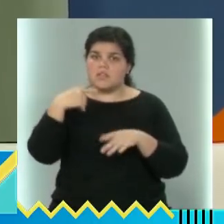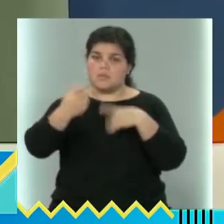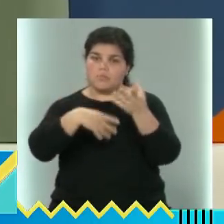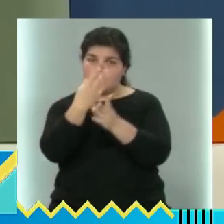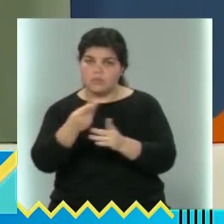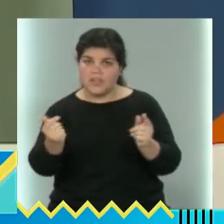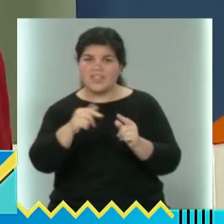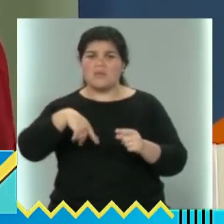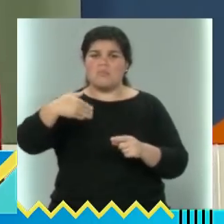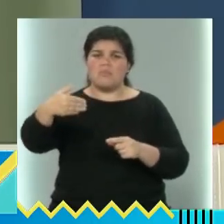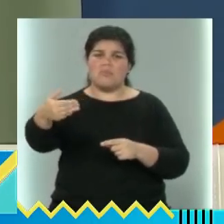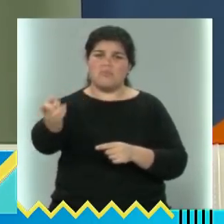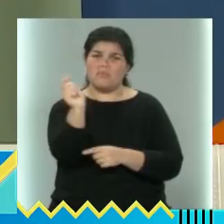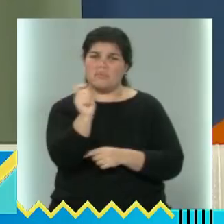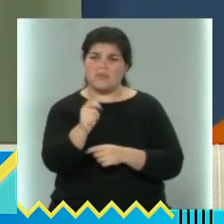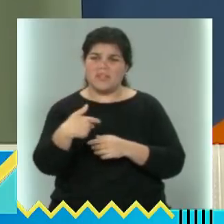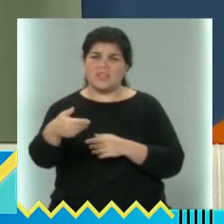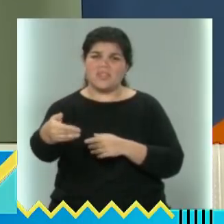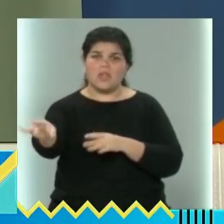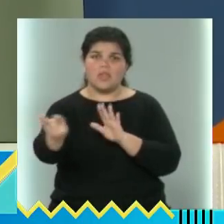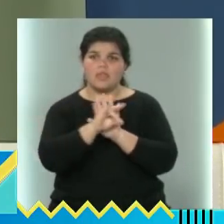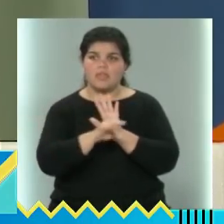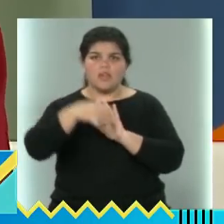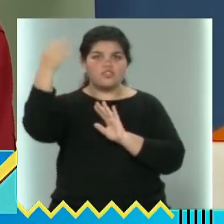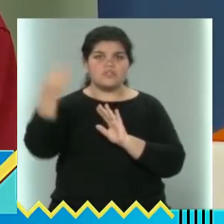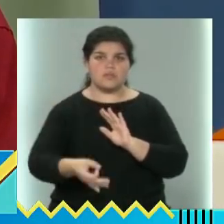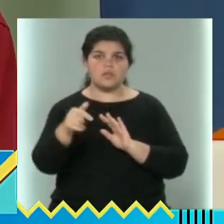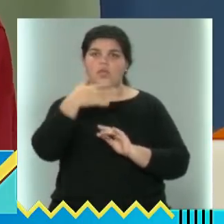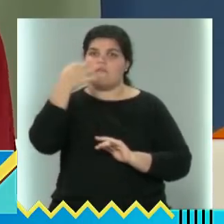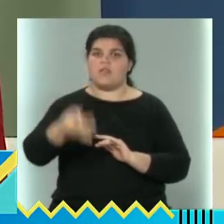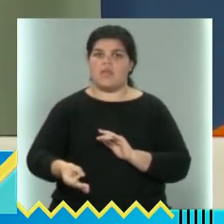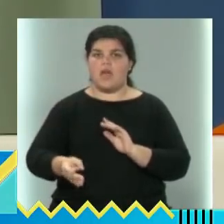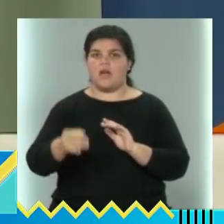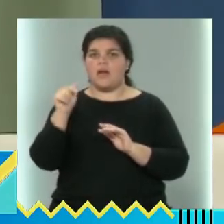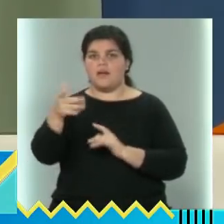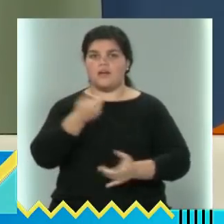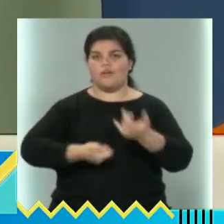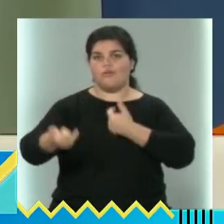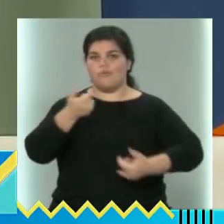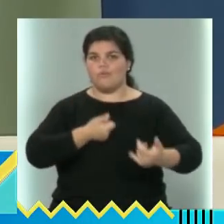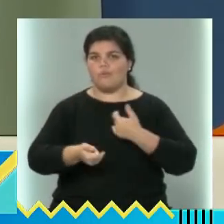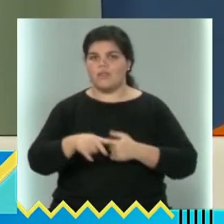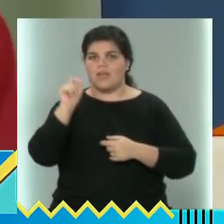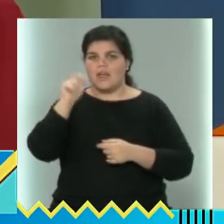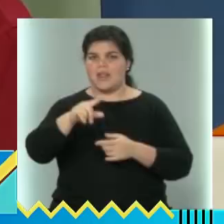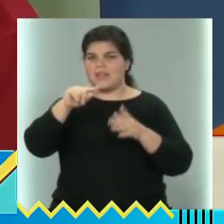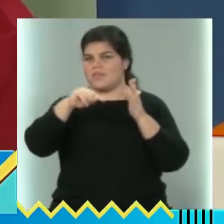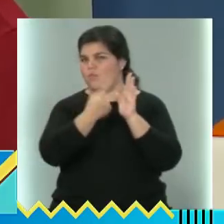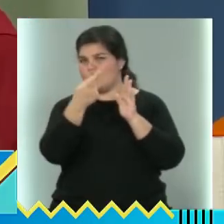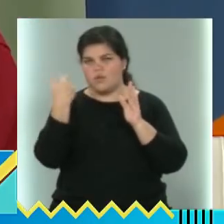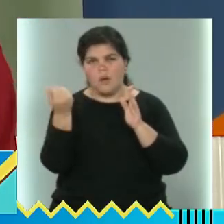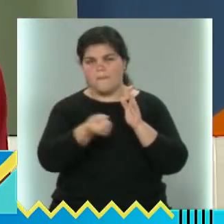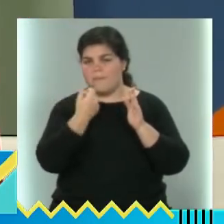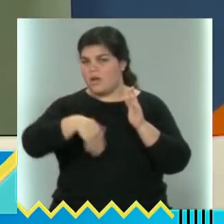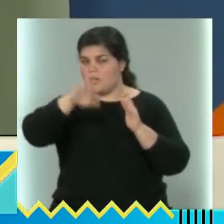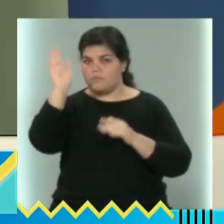meses después empezáramos a tener datos ciertos, concretos, líneas de base sobre el elemento más crítico. Y de lo otro, que